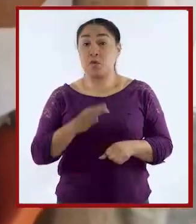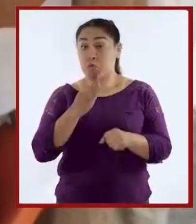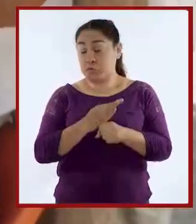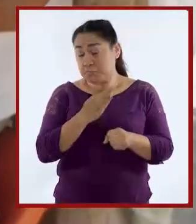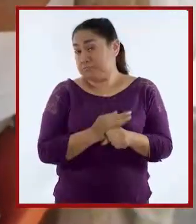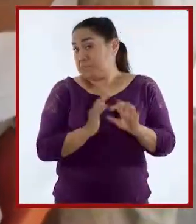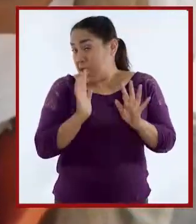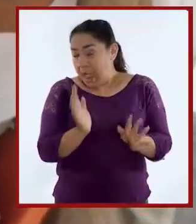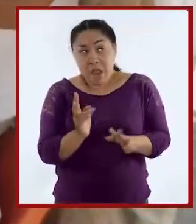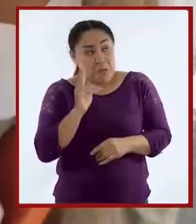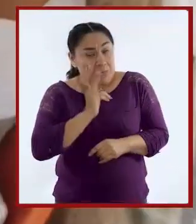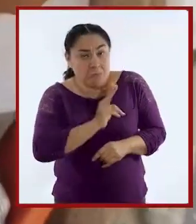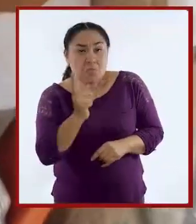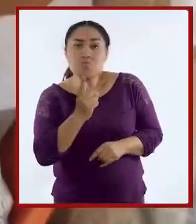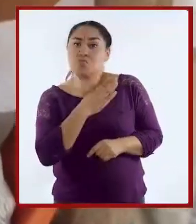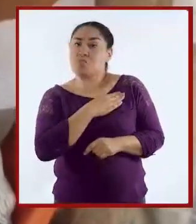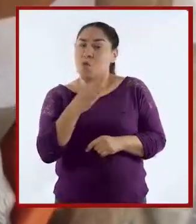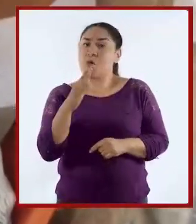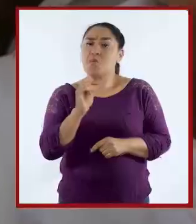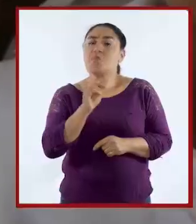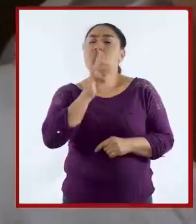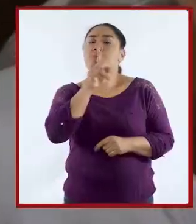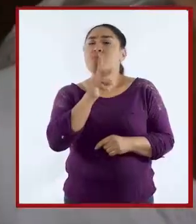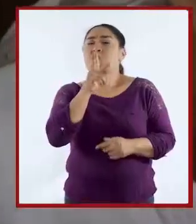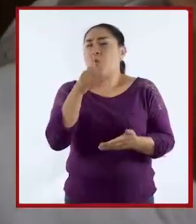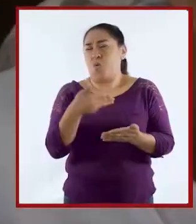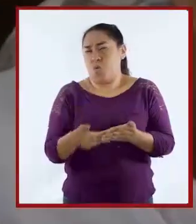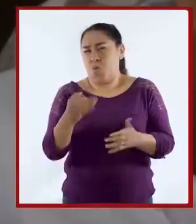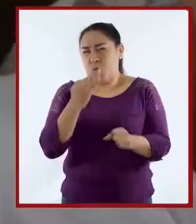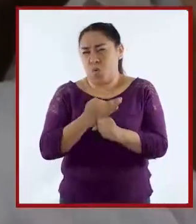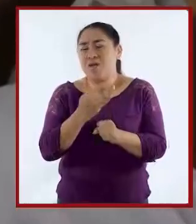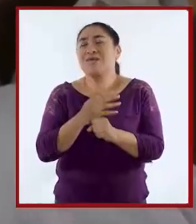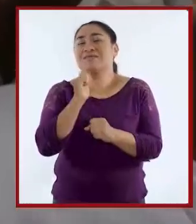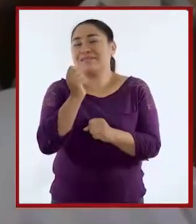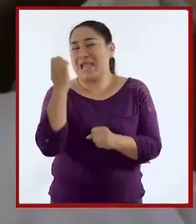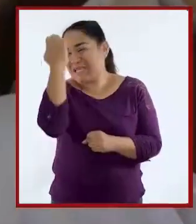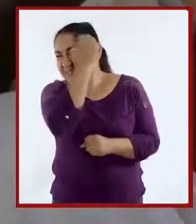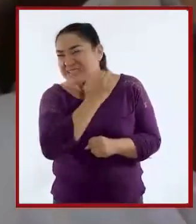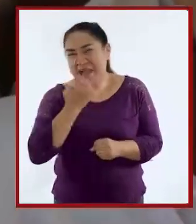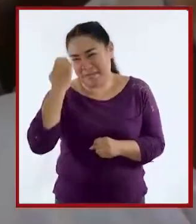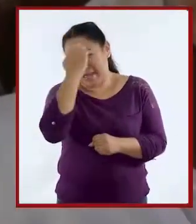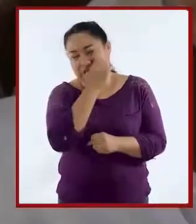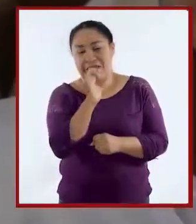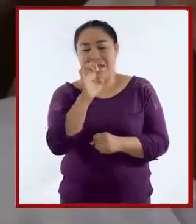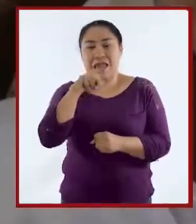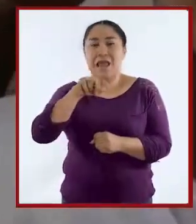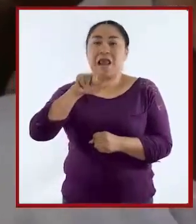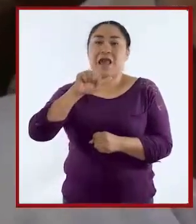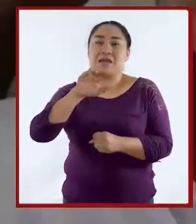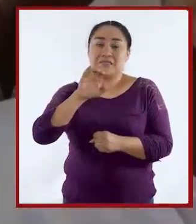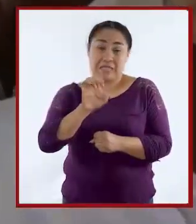Hemos tenido muy buenos resultados ahora con lo del examen enlace.